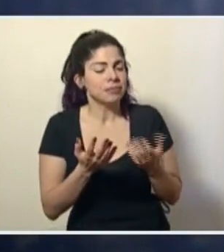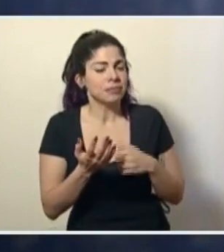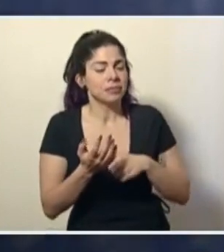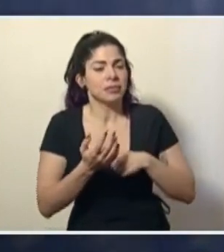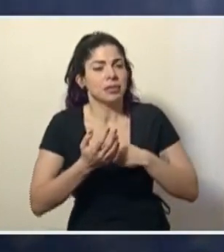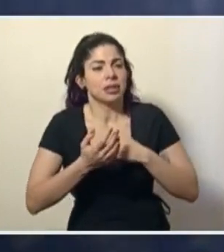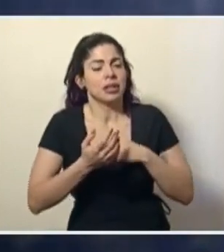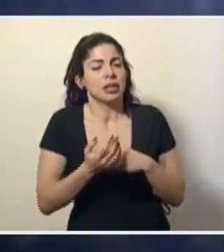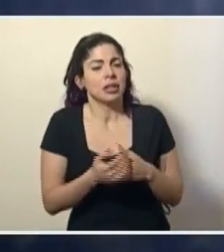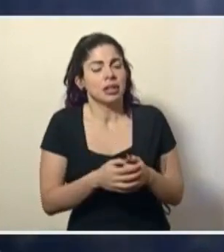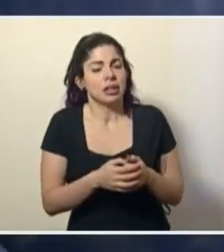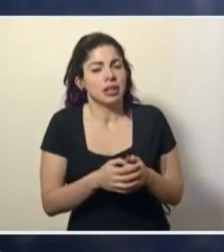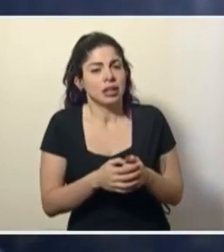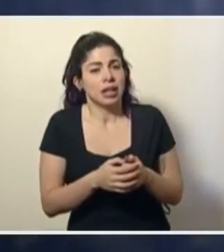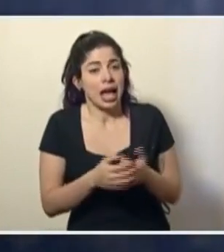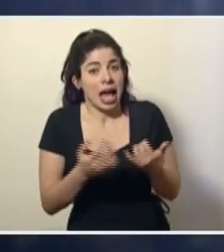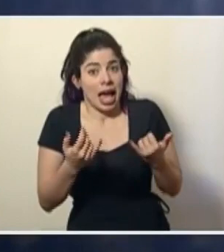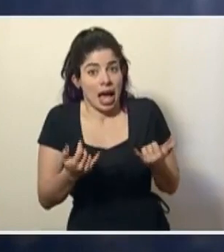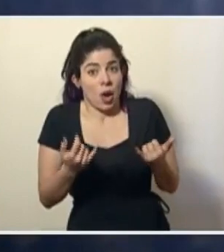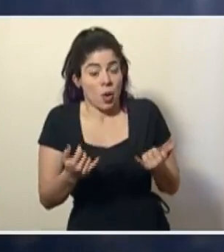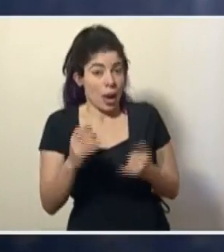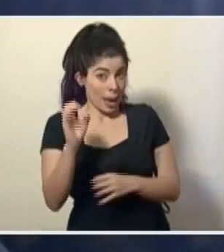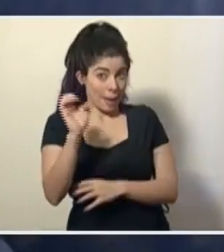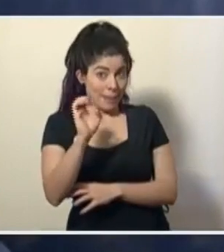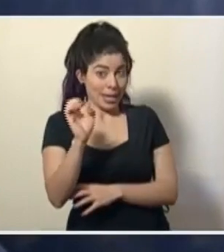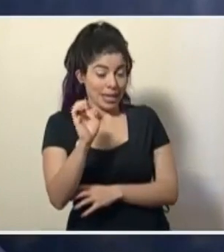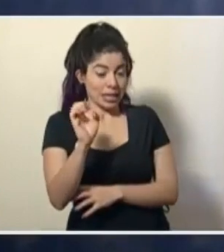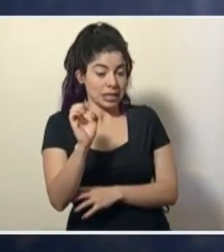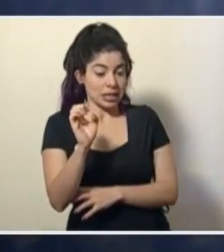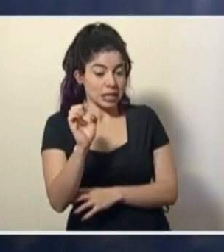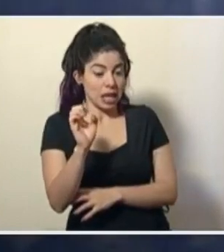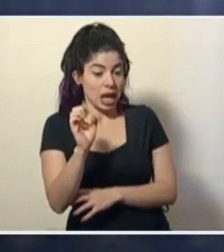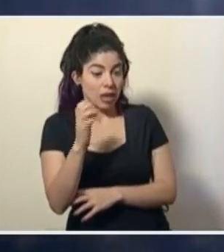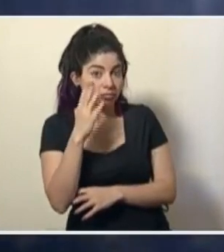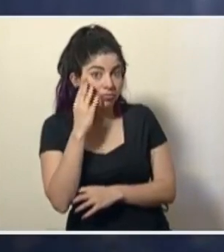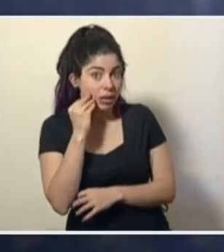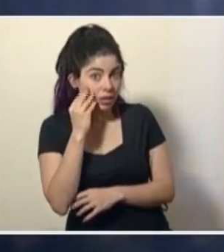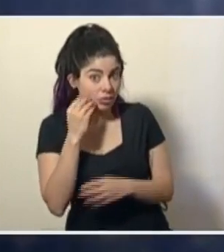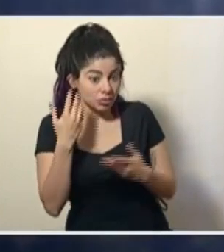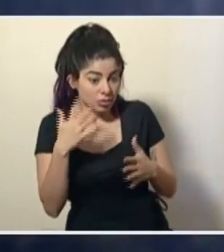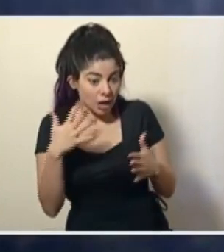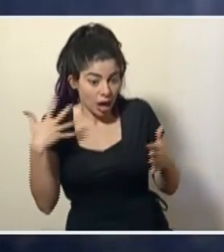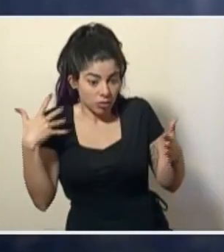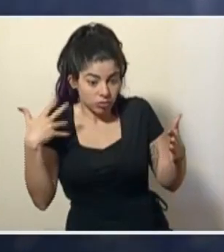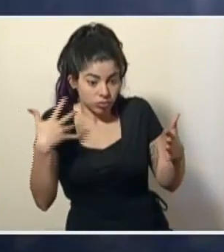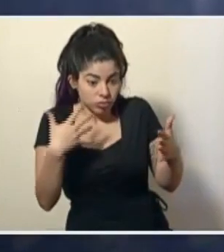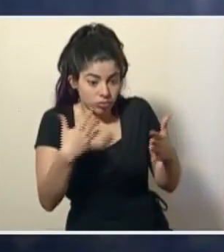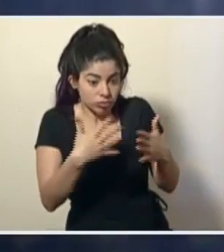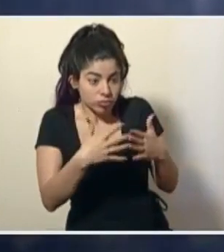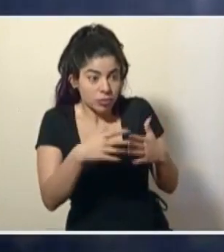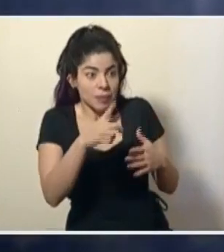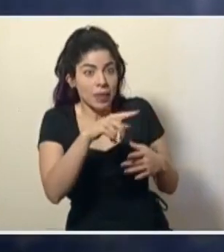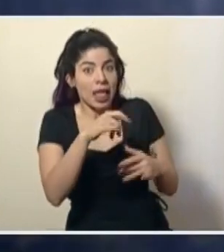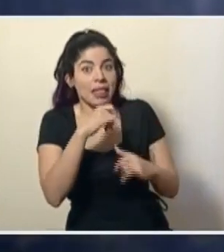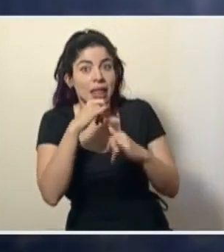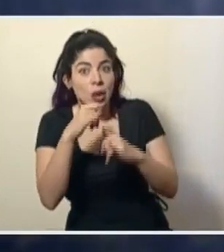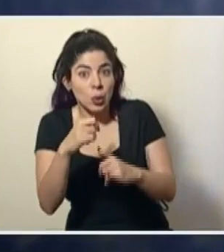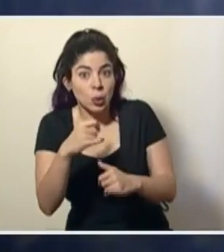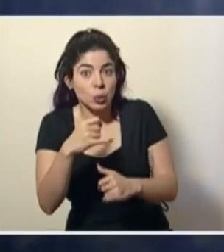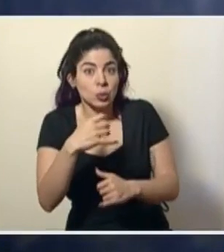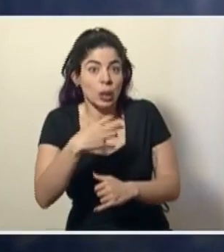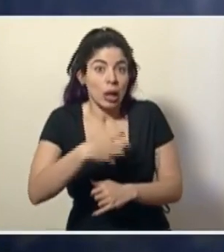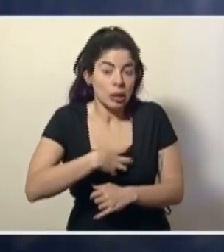ante la emergencia que se ha vivido en razón de las denuncias y